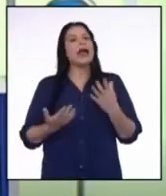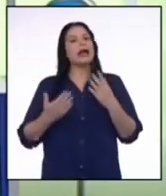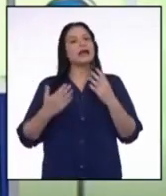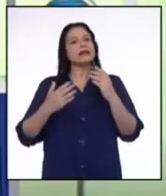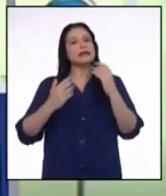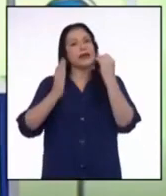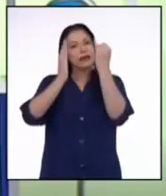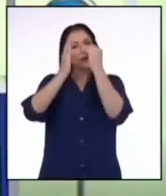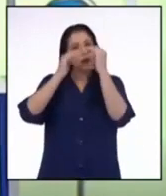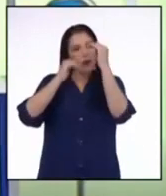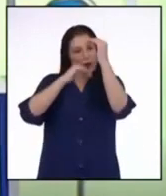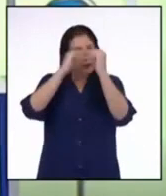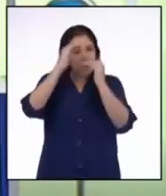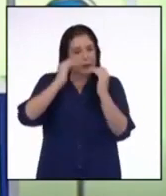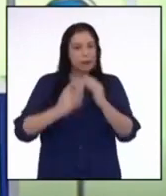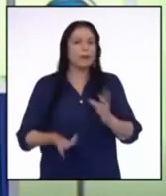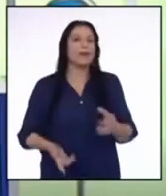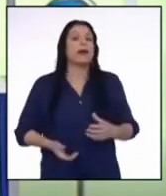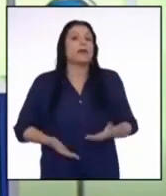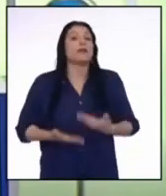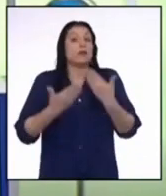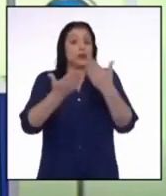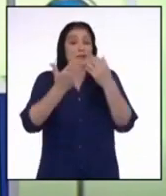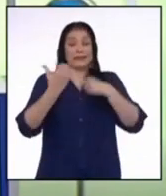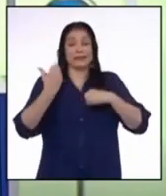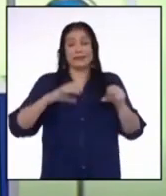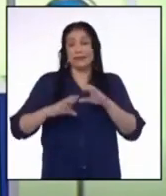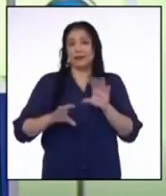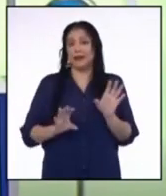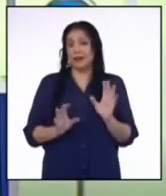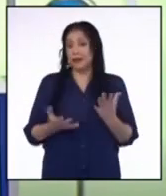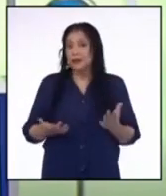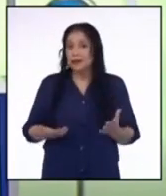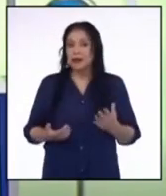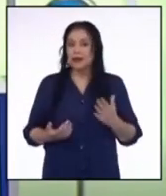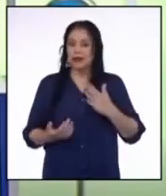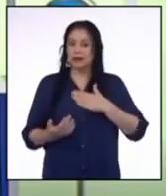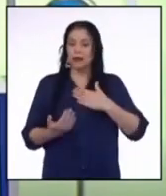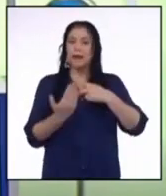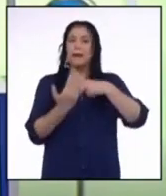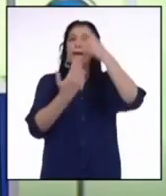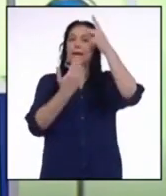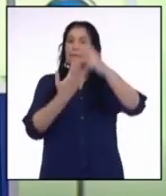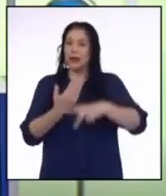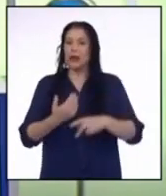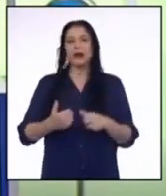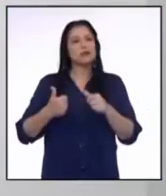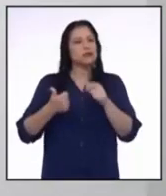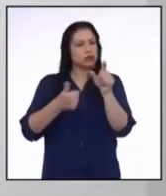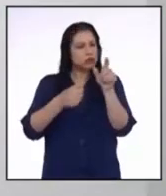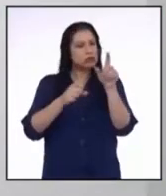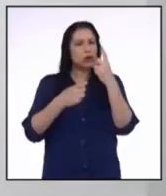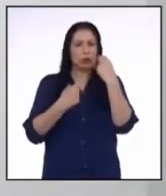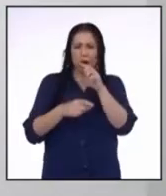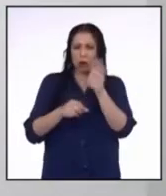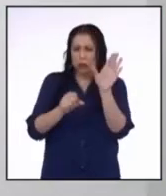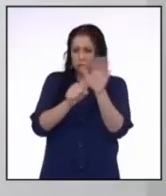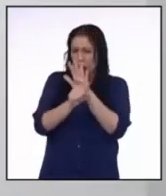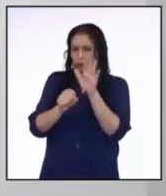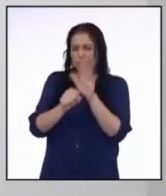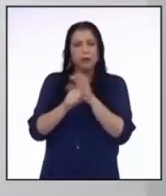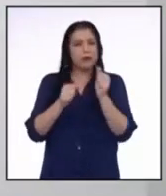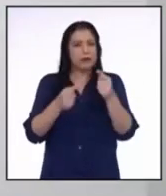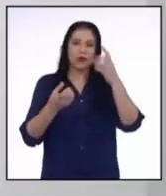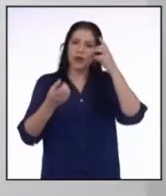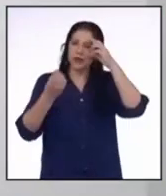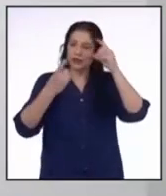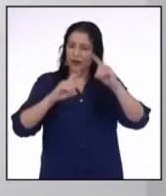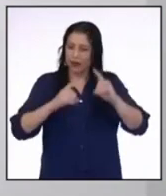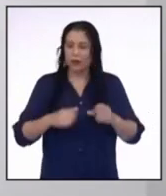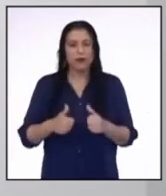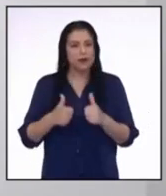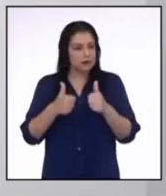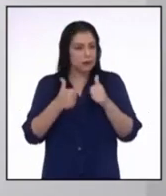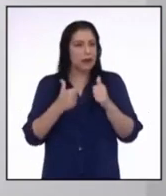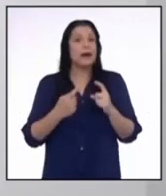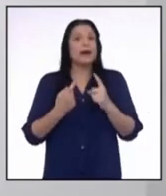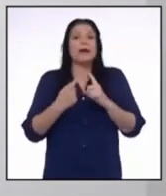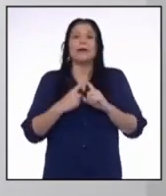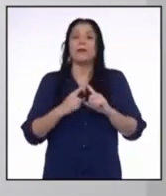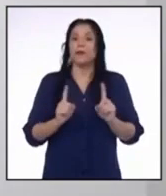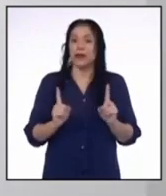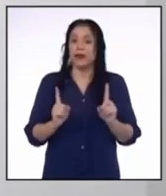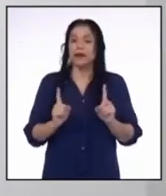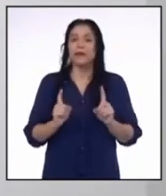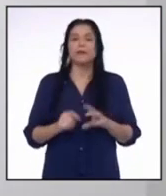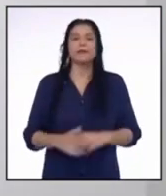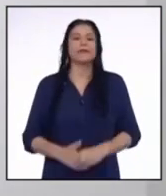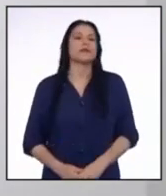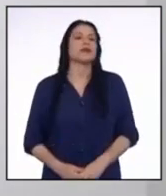la base para proponer las actividades que realizaremos en nuestro plan. Lo veo bastante completo. Estoy de acuerdo. Sin